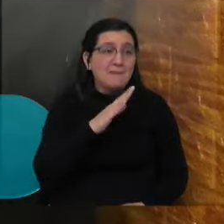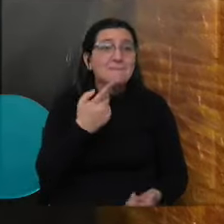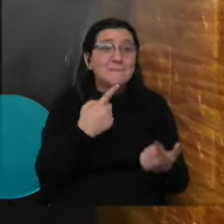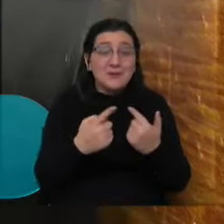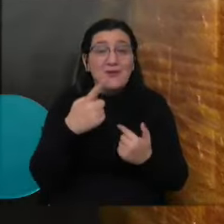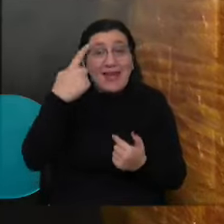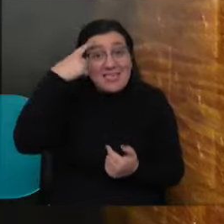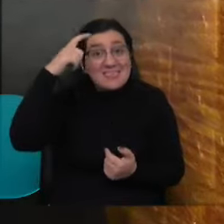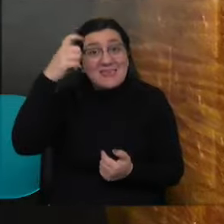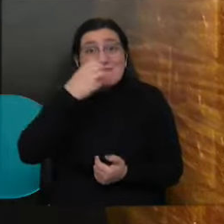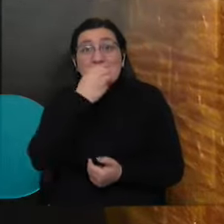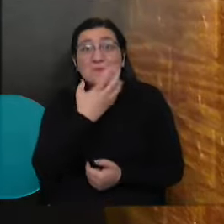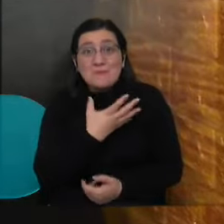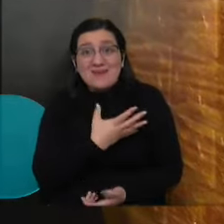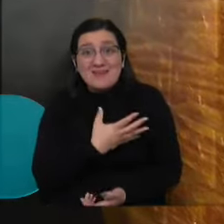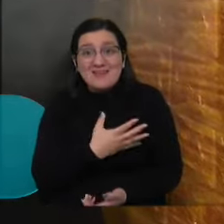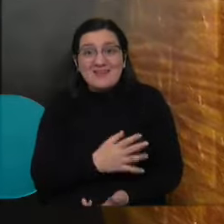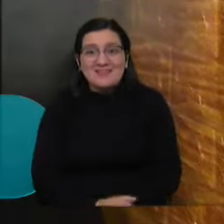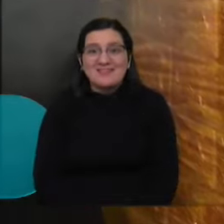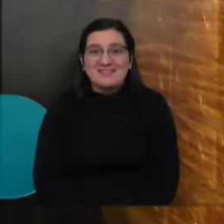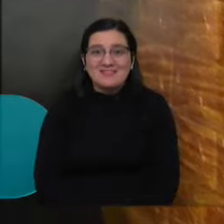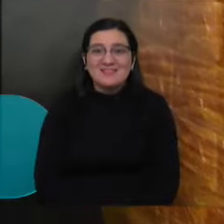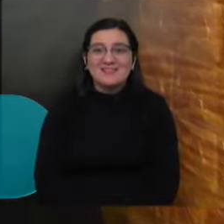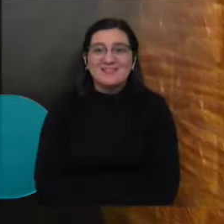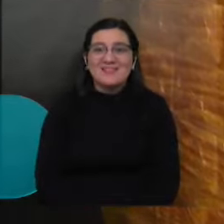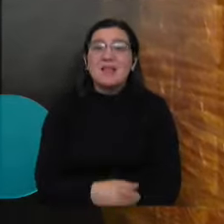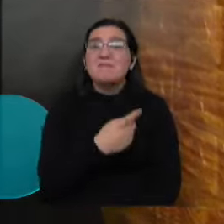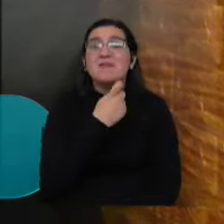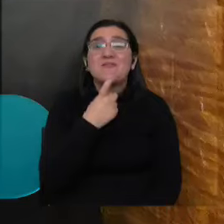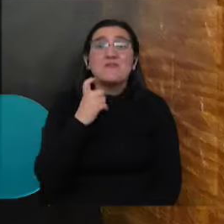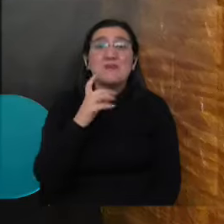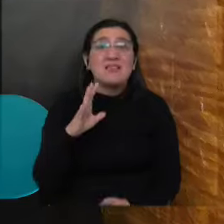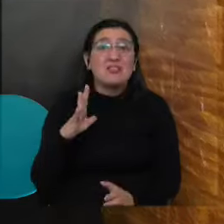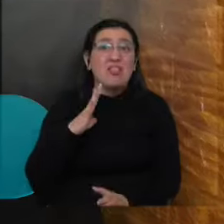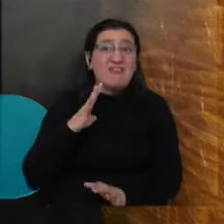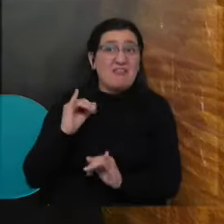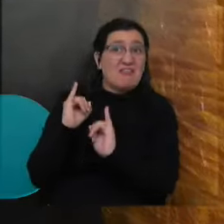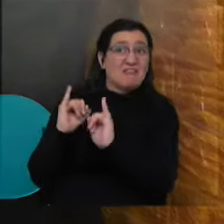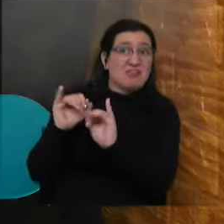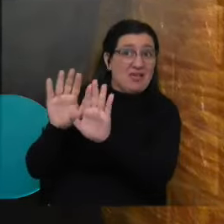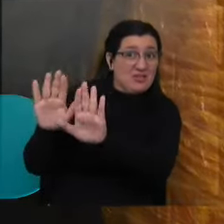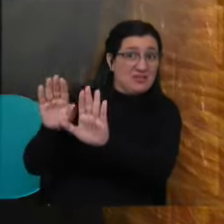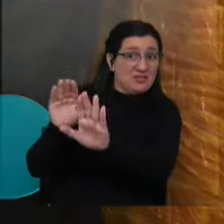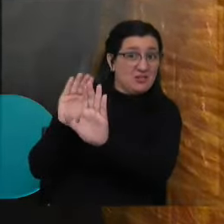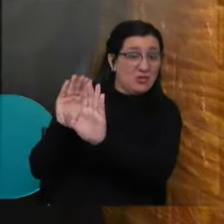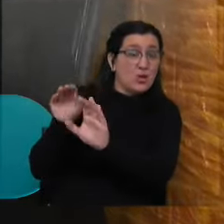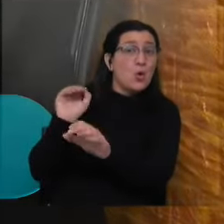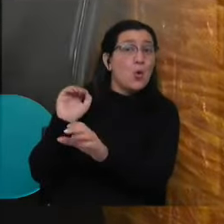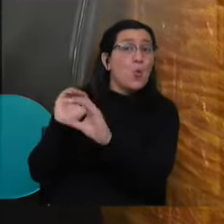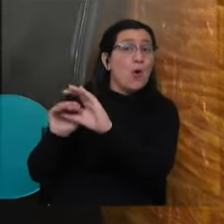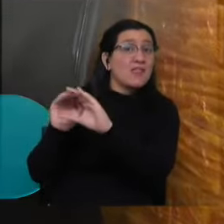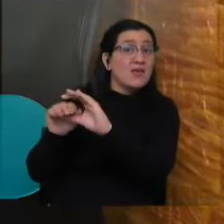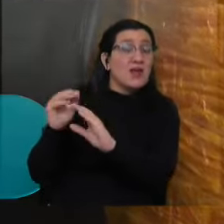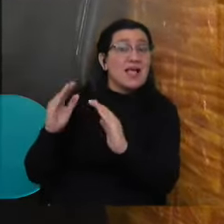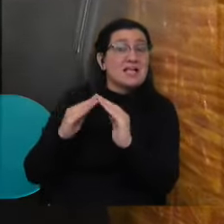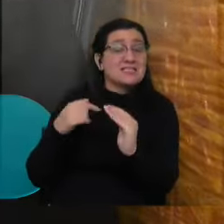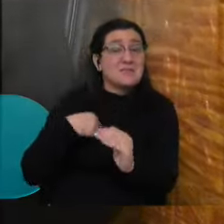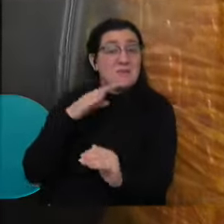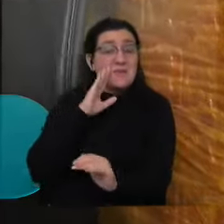fue el saco está espectacular pero el gesto fue hermoso el perfume está intacto como me lo dio está en la casa de mi madre pero fue